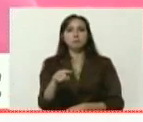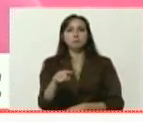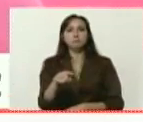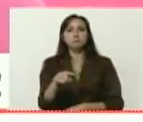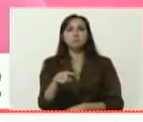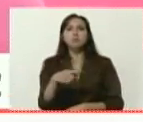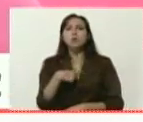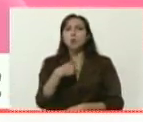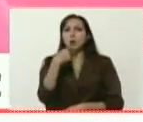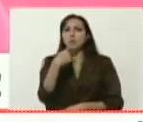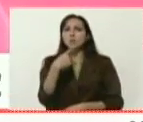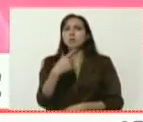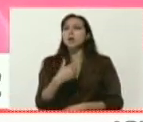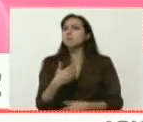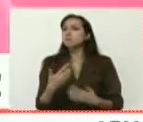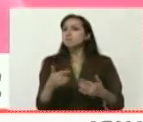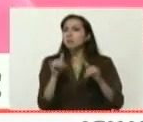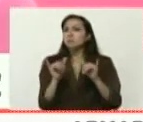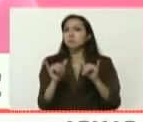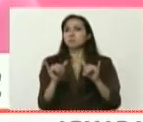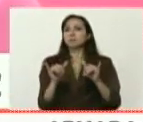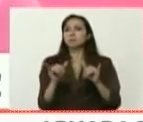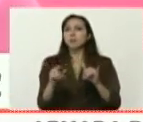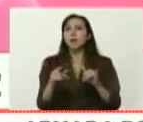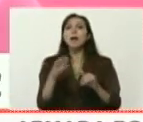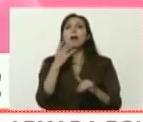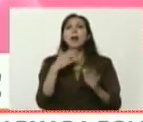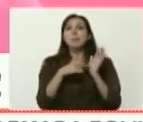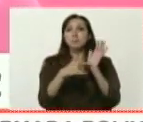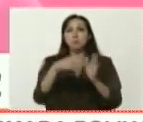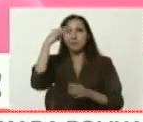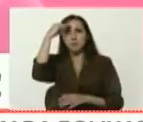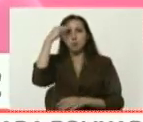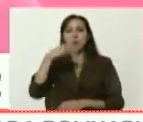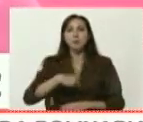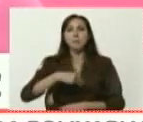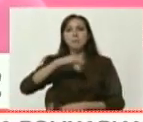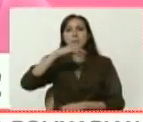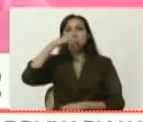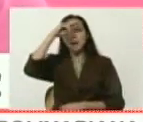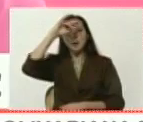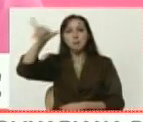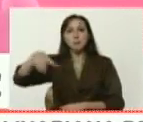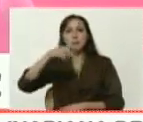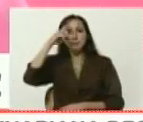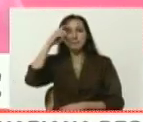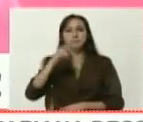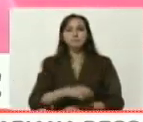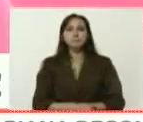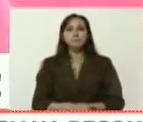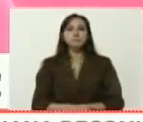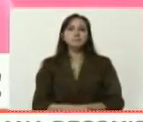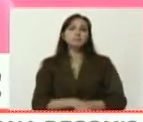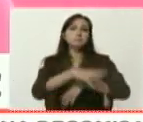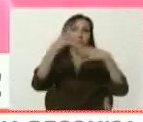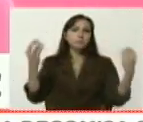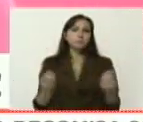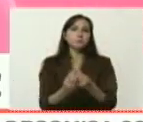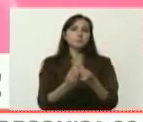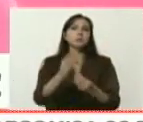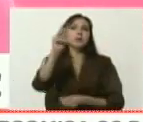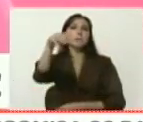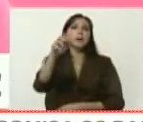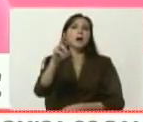está el legado de Jorge. Como siempre lo hablábamos con Jesús Martínez,